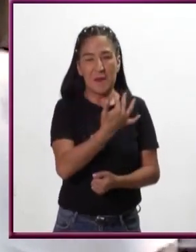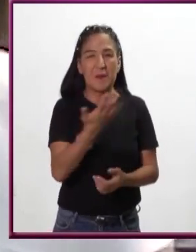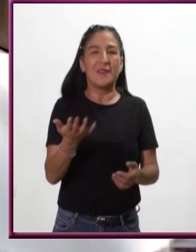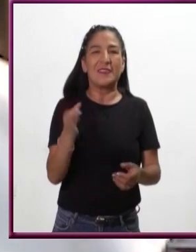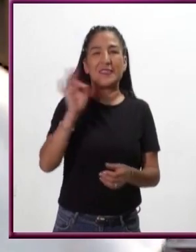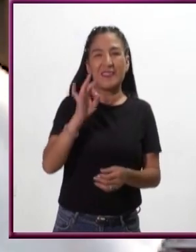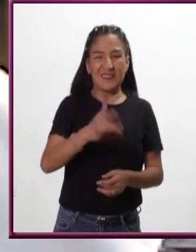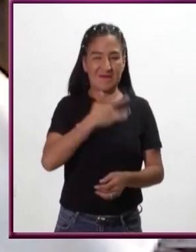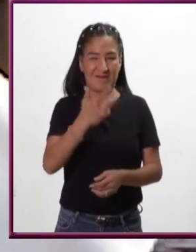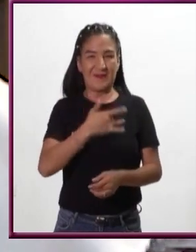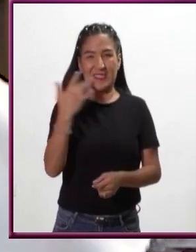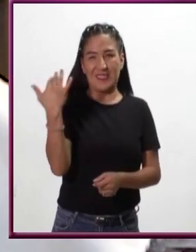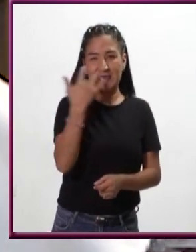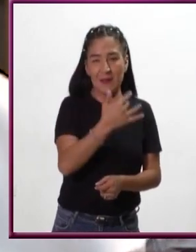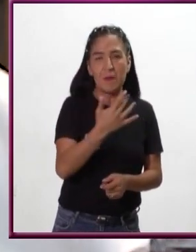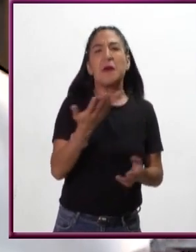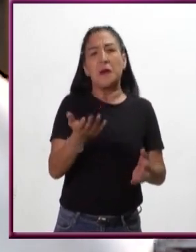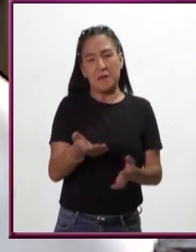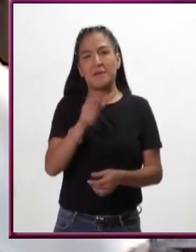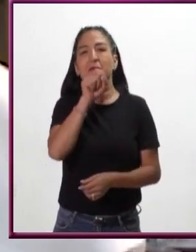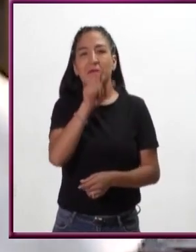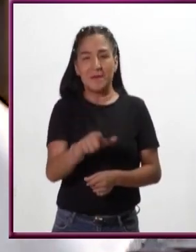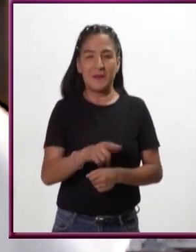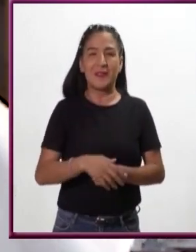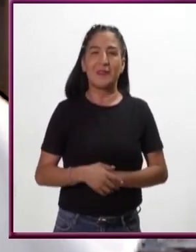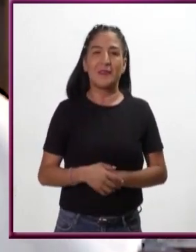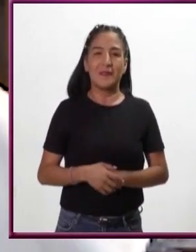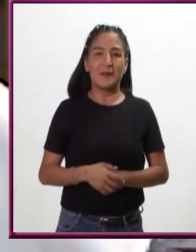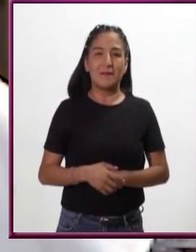sabor o percibimos un sabor, o tanto